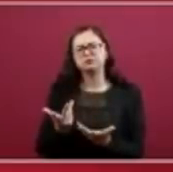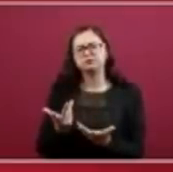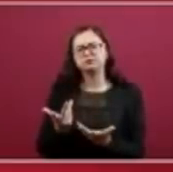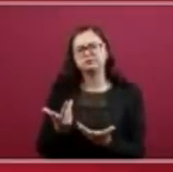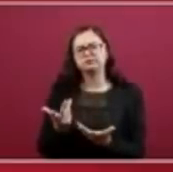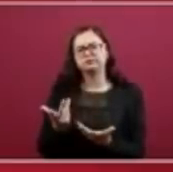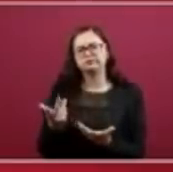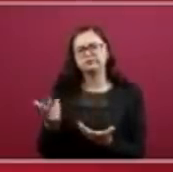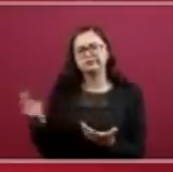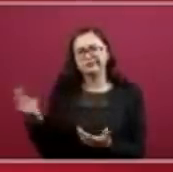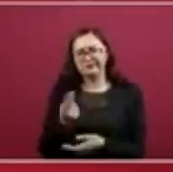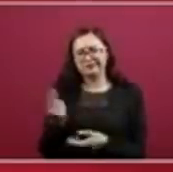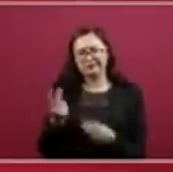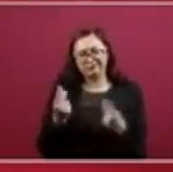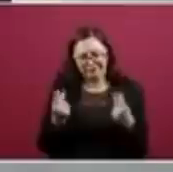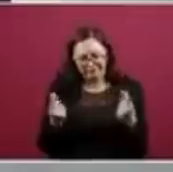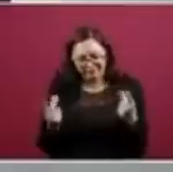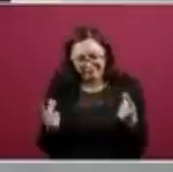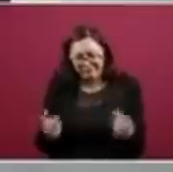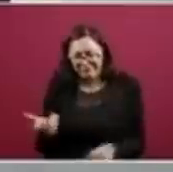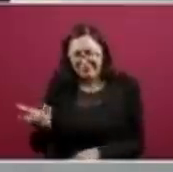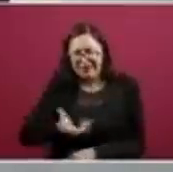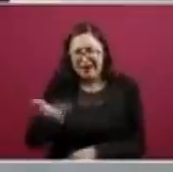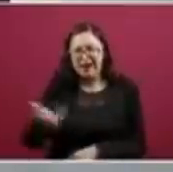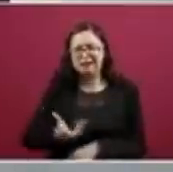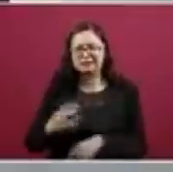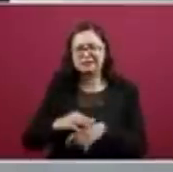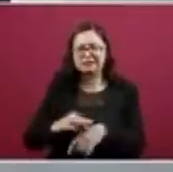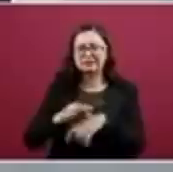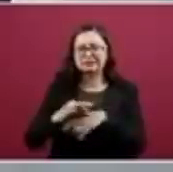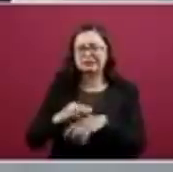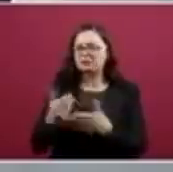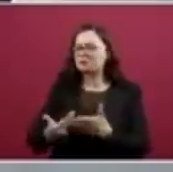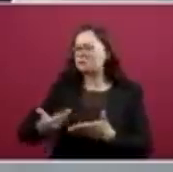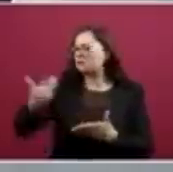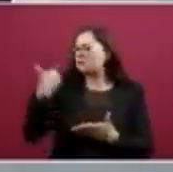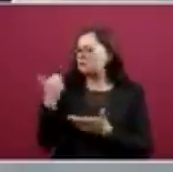más ejecución, lo que no se hacía antes.